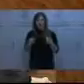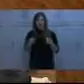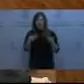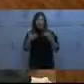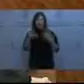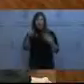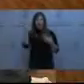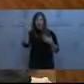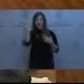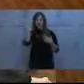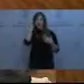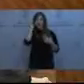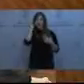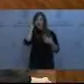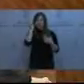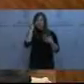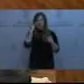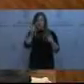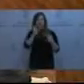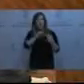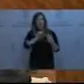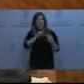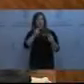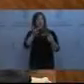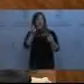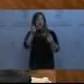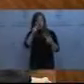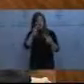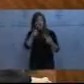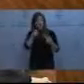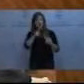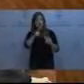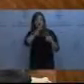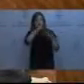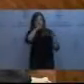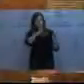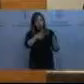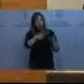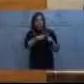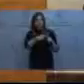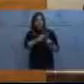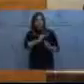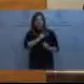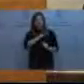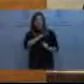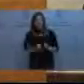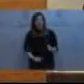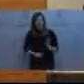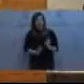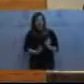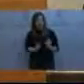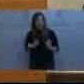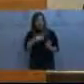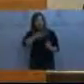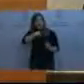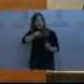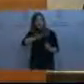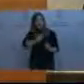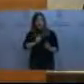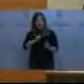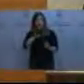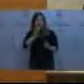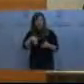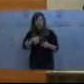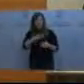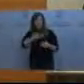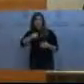señora presidenta. Señor presidente, nos ha usted decepcionado, pero no a nosotros, que a fin de cuentas